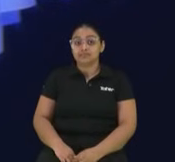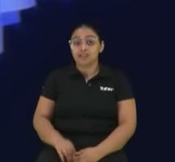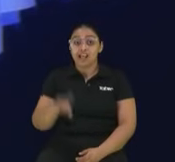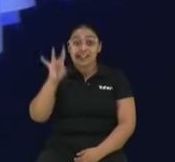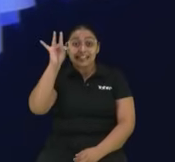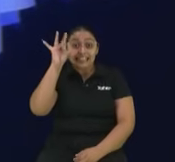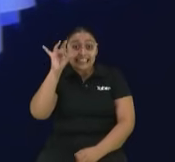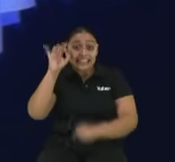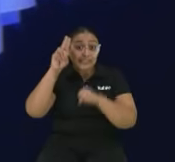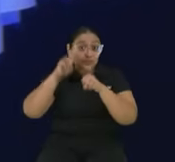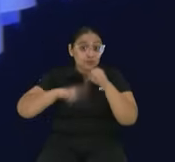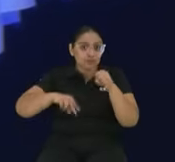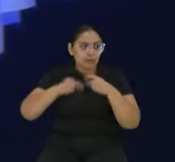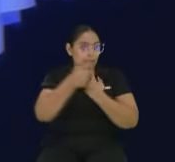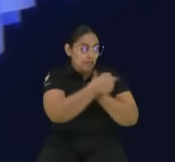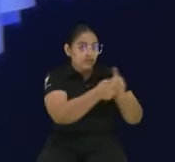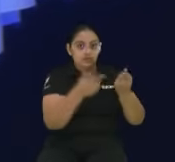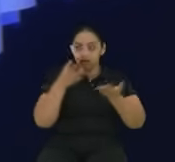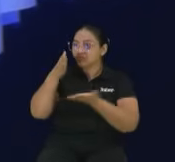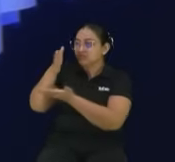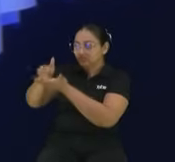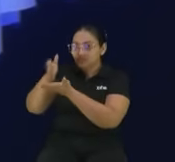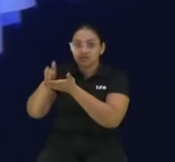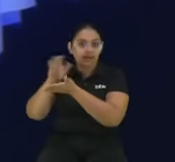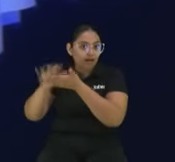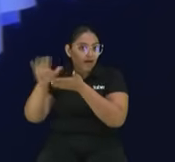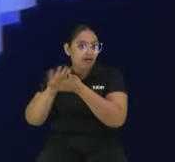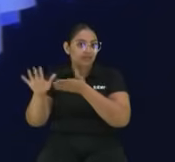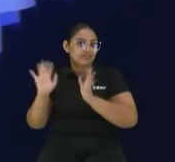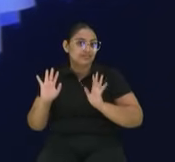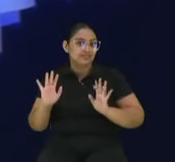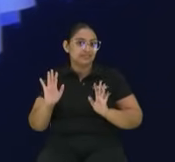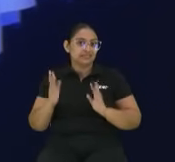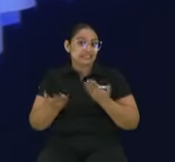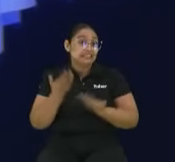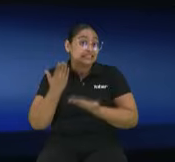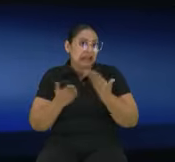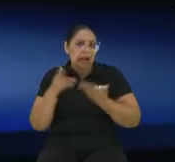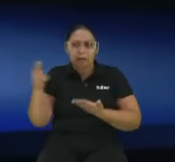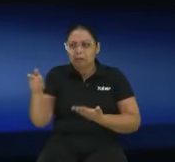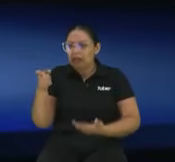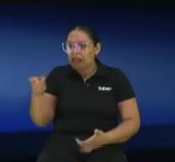18 y la gente llega y a saber si de sobre a ver sopa